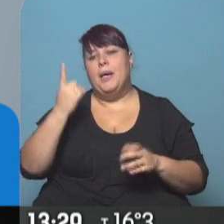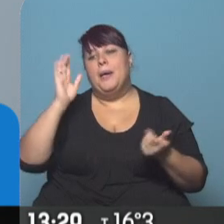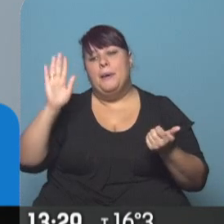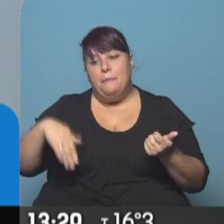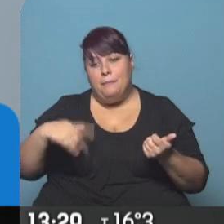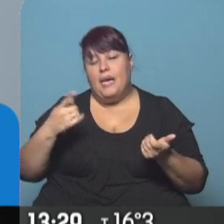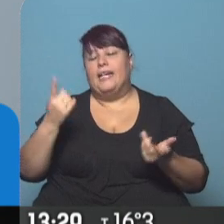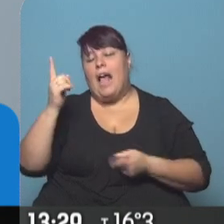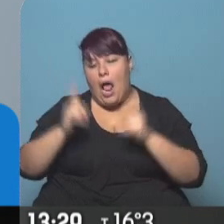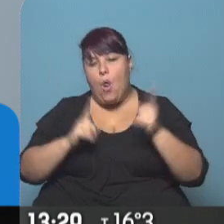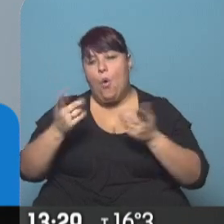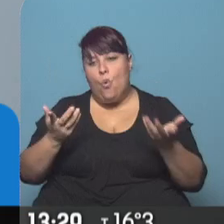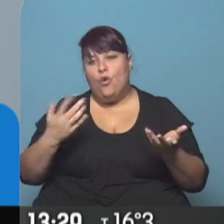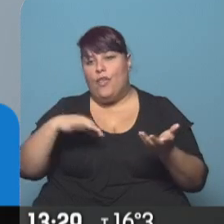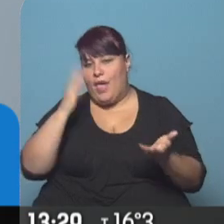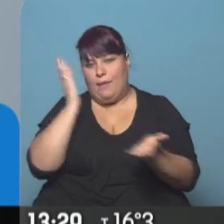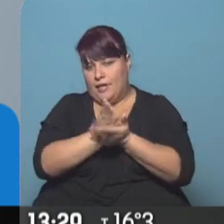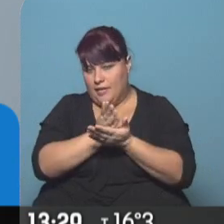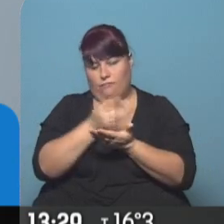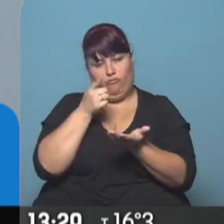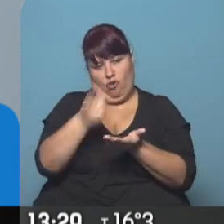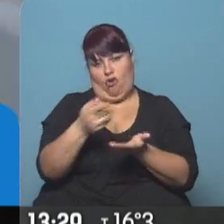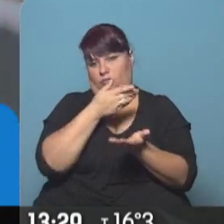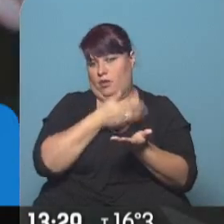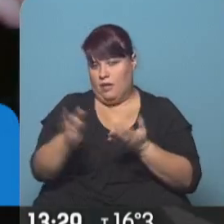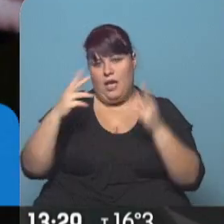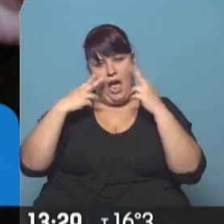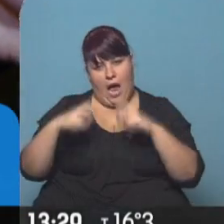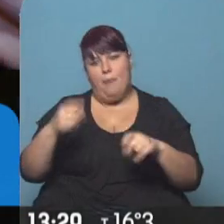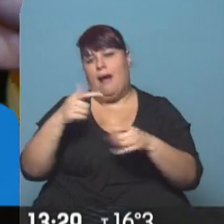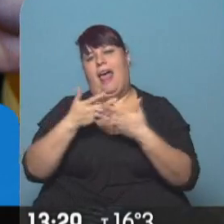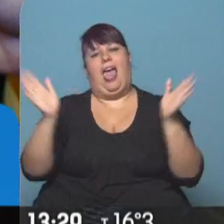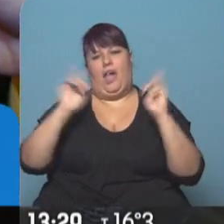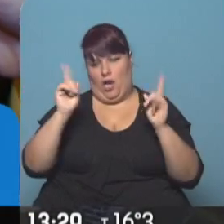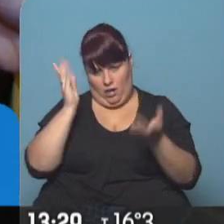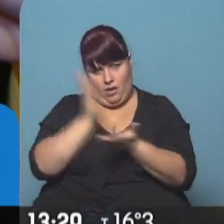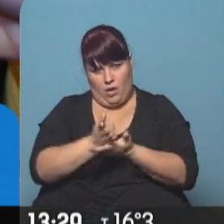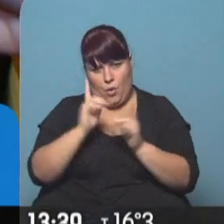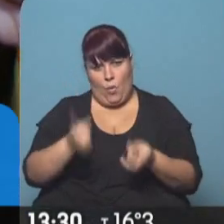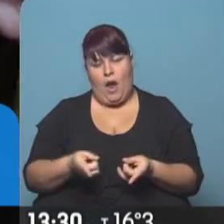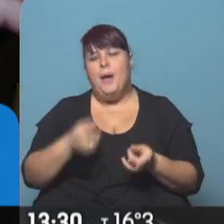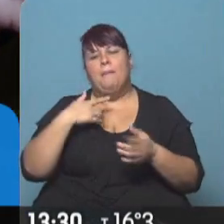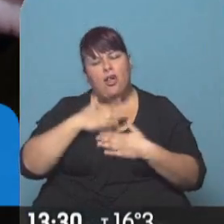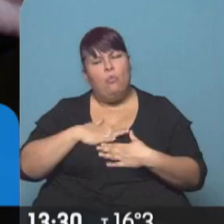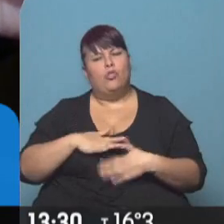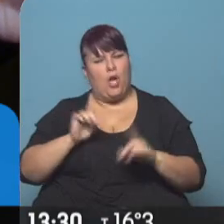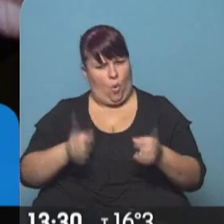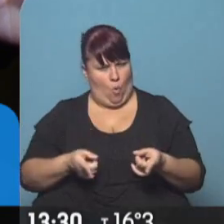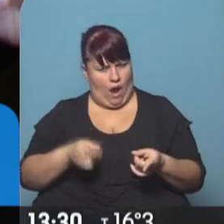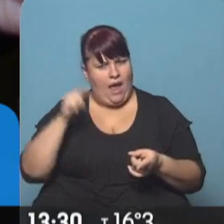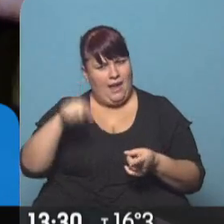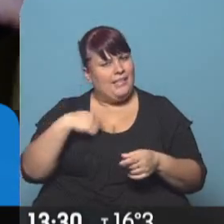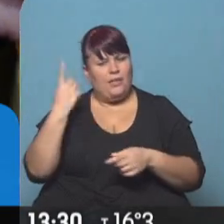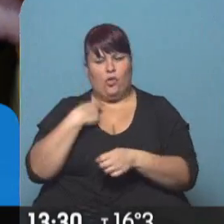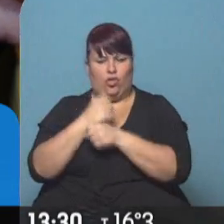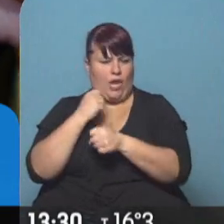hechos que obviamente hay que condenar, hay que repudiar, hay que investigar para que no queden impunes, pero con mucha tranquilidad también de que esta es nuestra